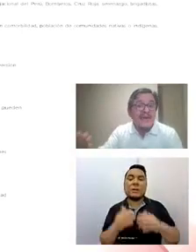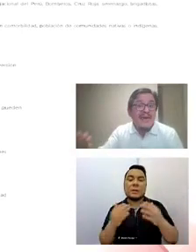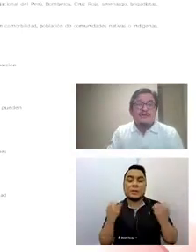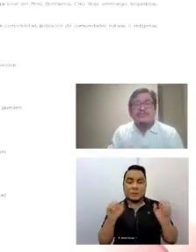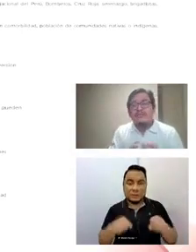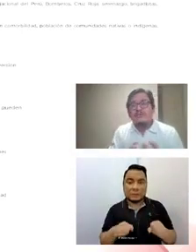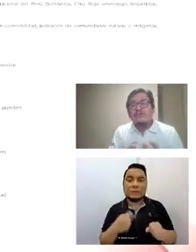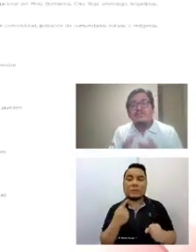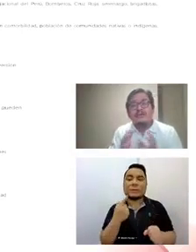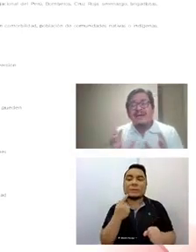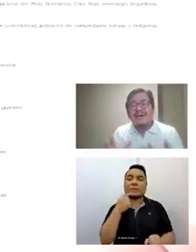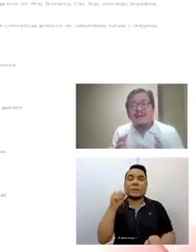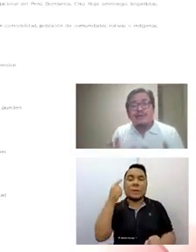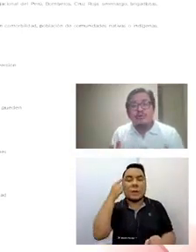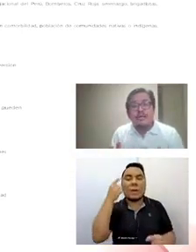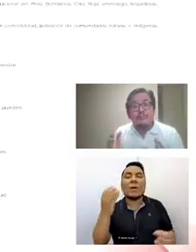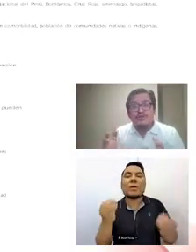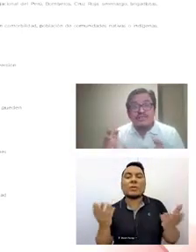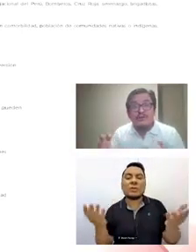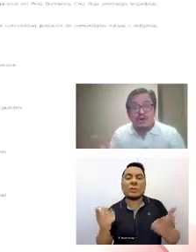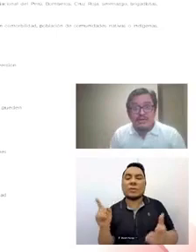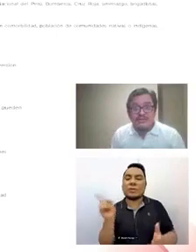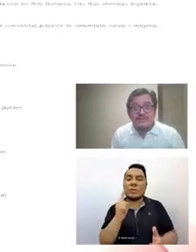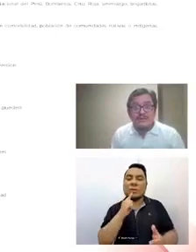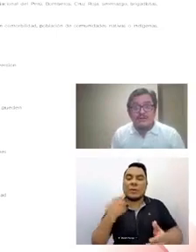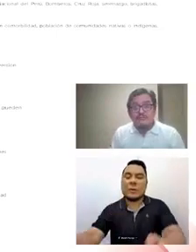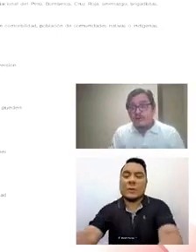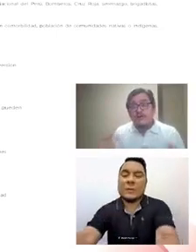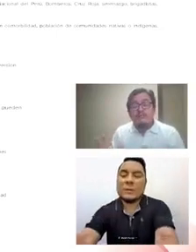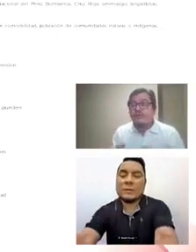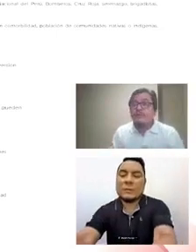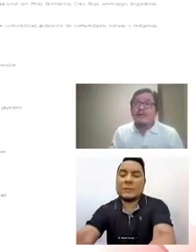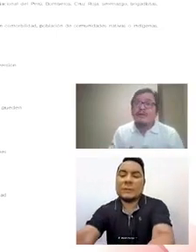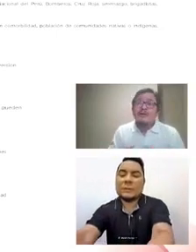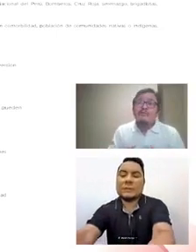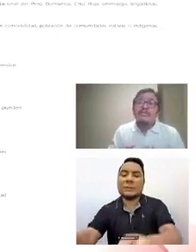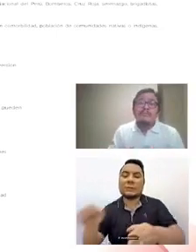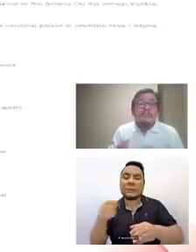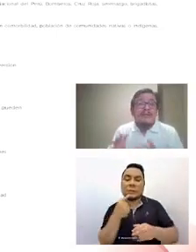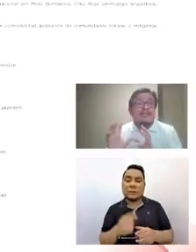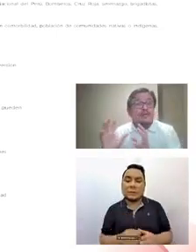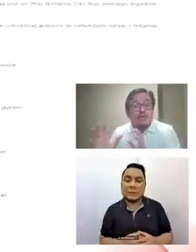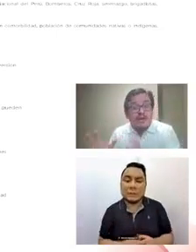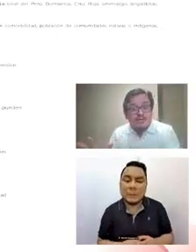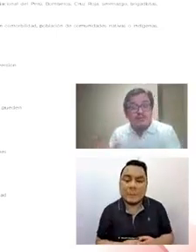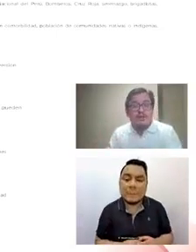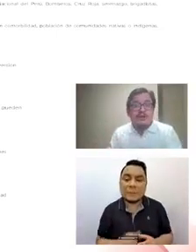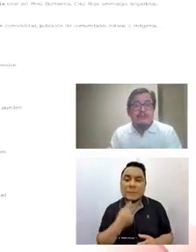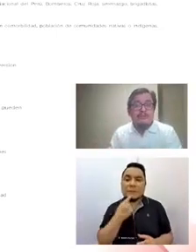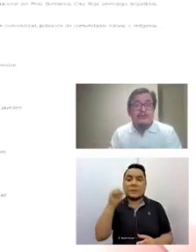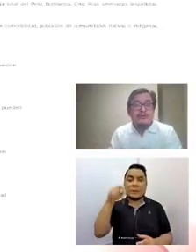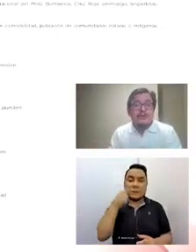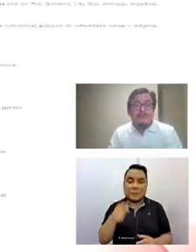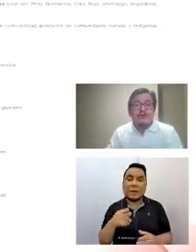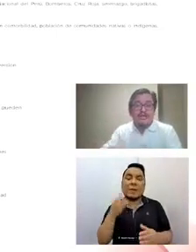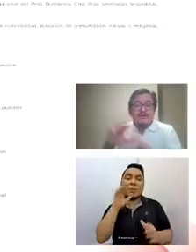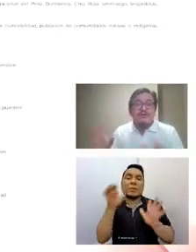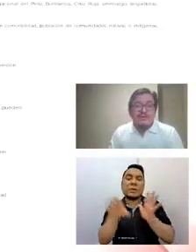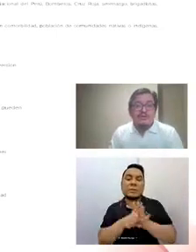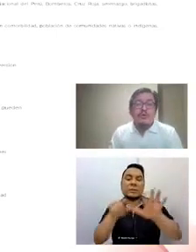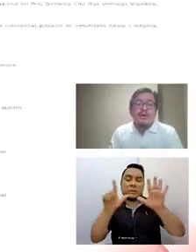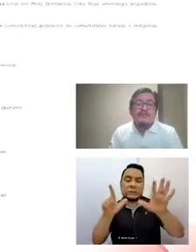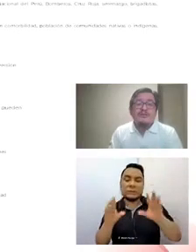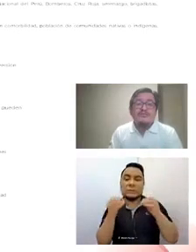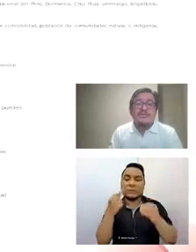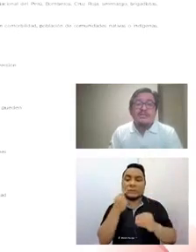sin comorbilidades. Entonces, no se va a vacunar por sectores. Por ejemplo, no va a haber una etapa para el sector de educación, por ejemplo. Porque